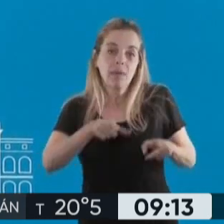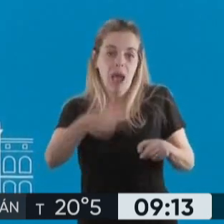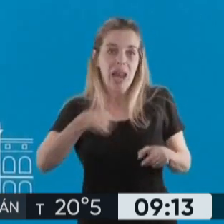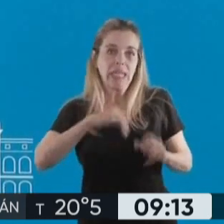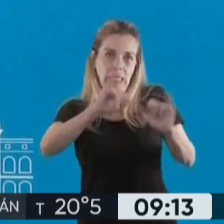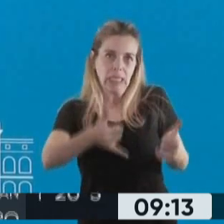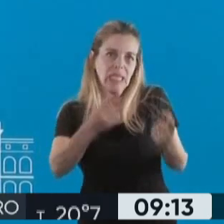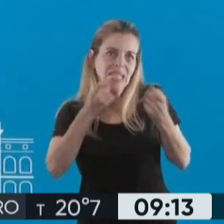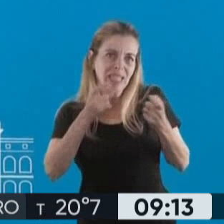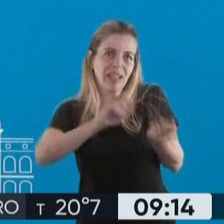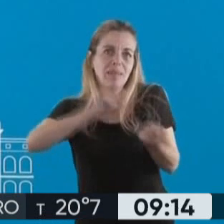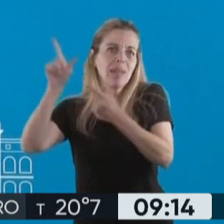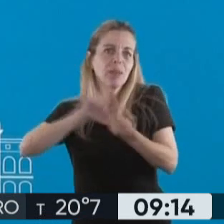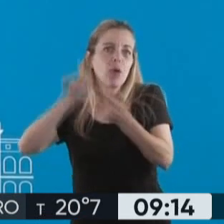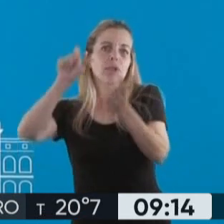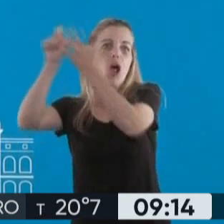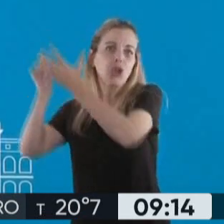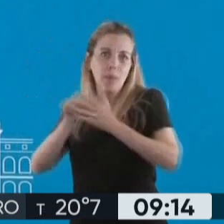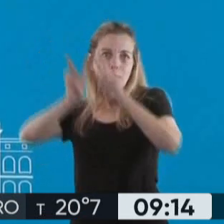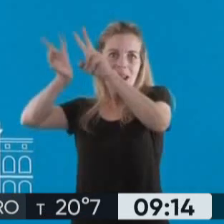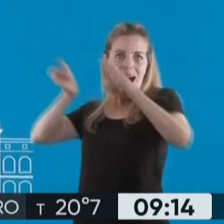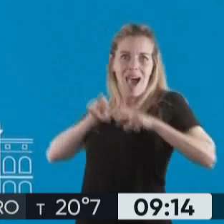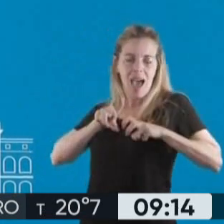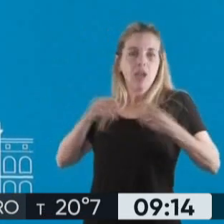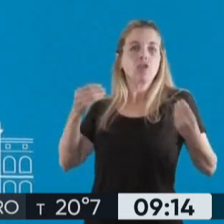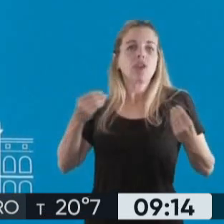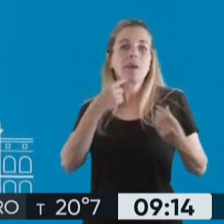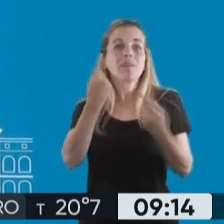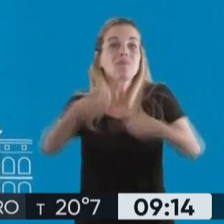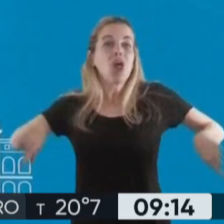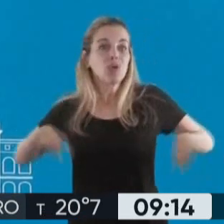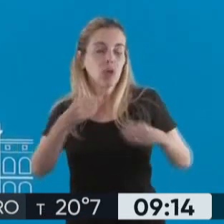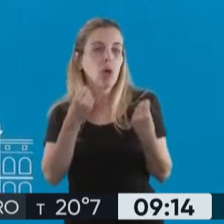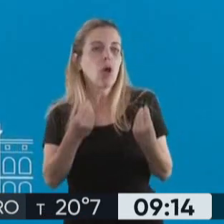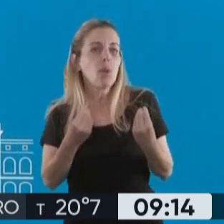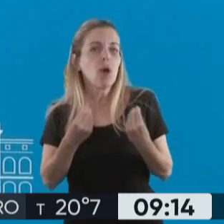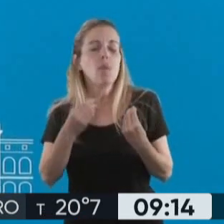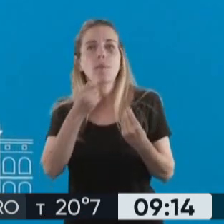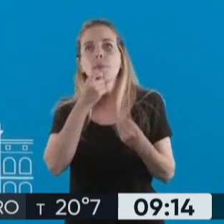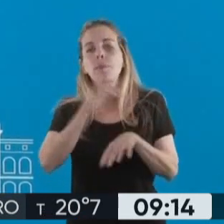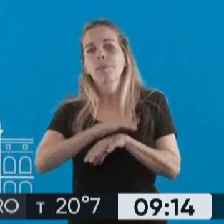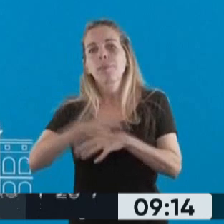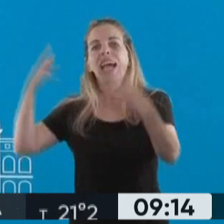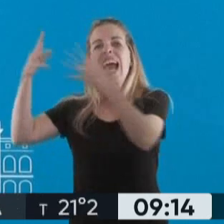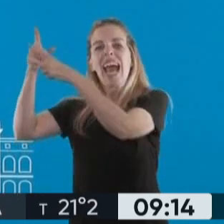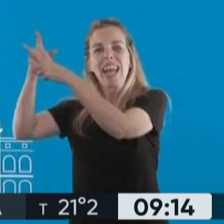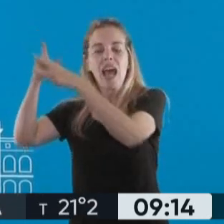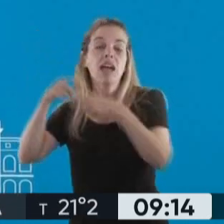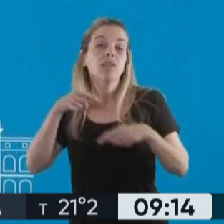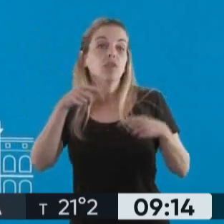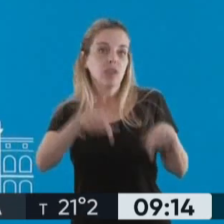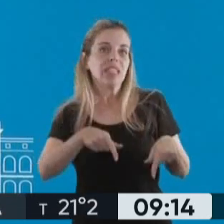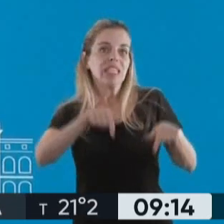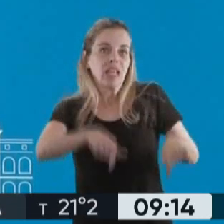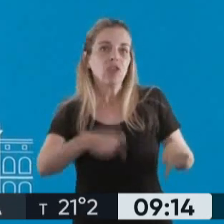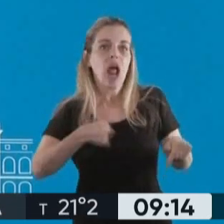los precios internacionales producto de la guerra puedan beneficiar algunas exportaciones, por ejemplo, de granos, eso no puede hacer